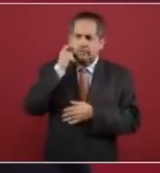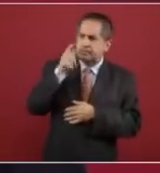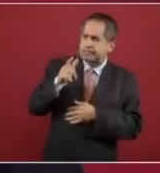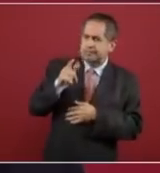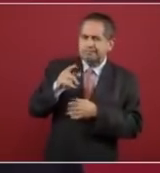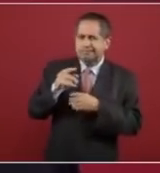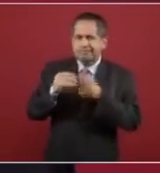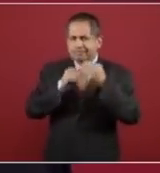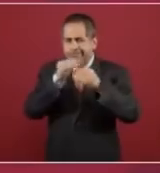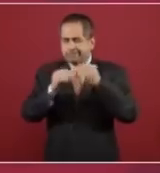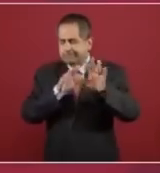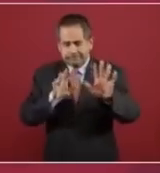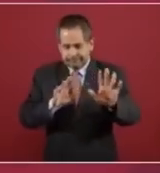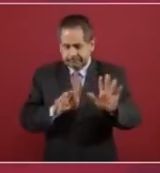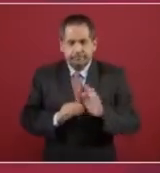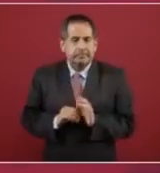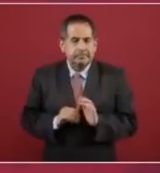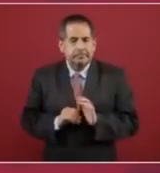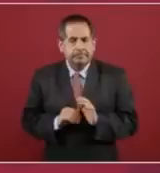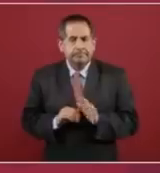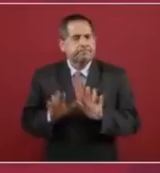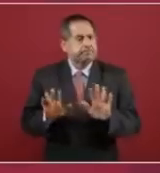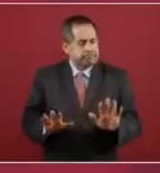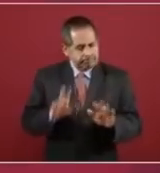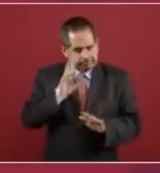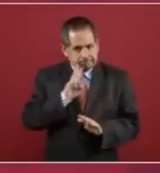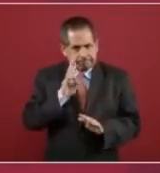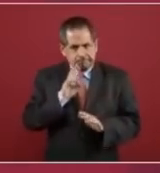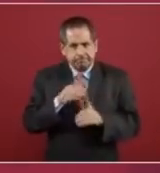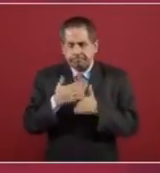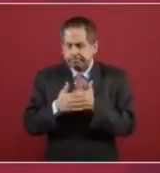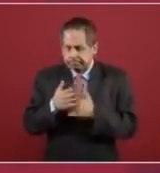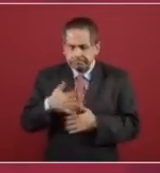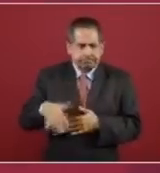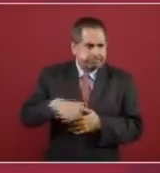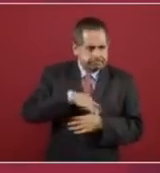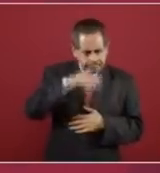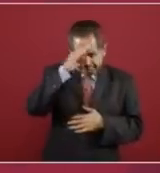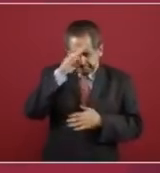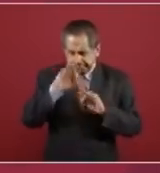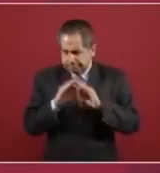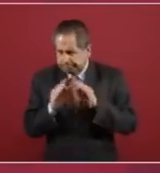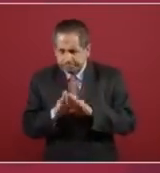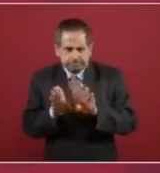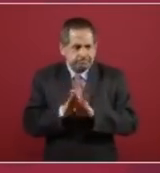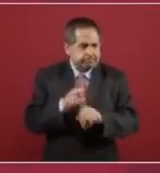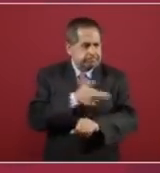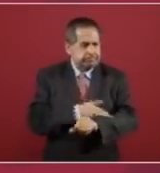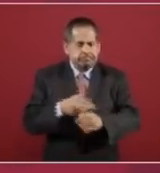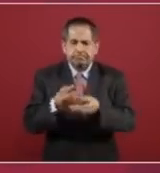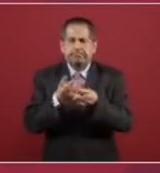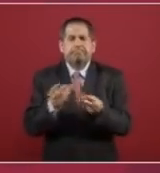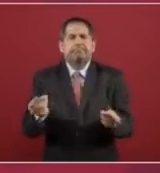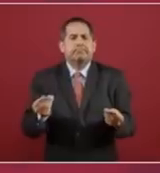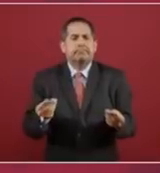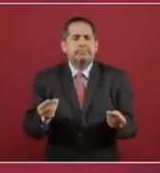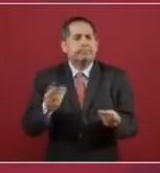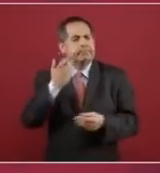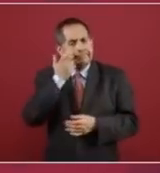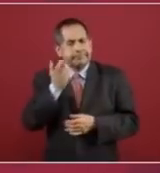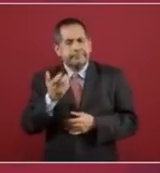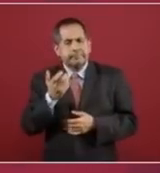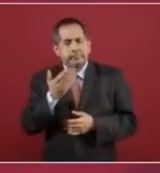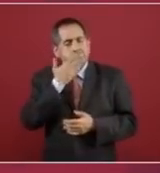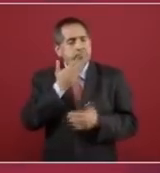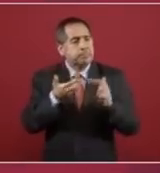polemizar, o sea, vamos a buscar la forma de resolver el problema, queremos llevar una